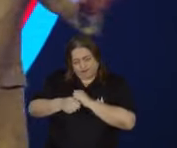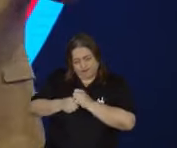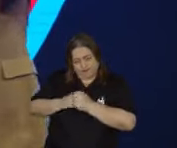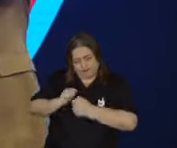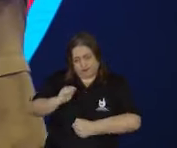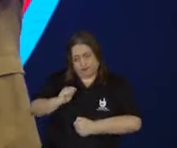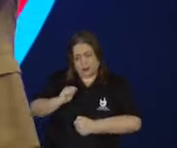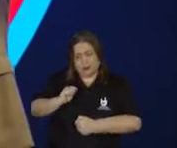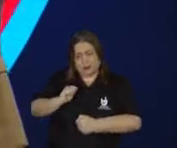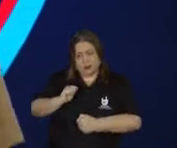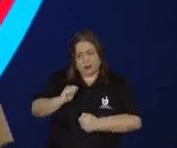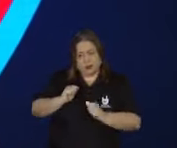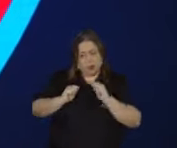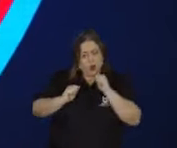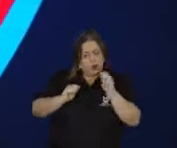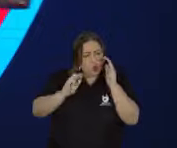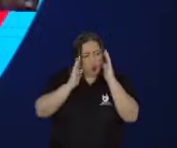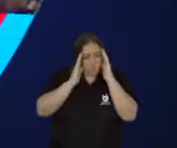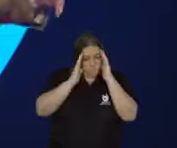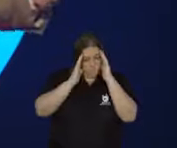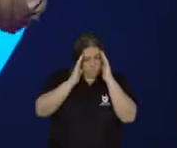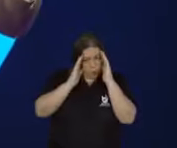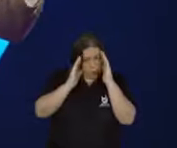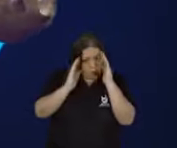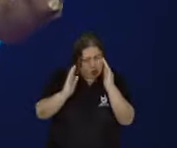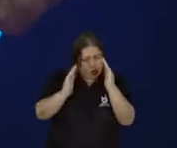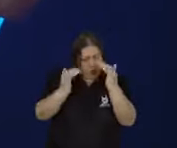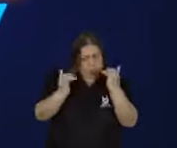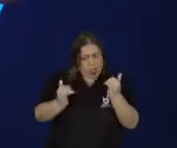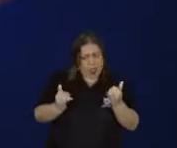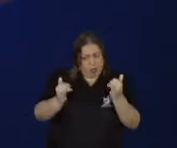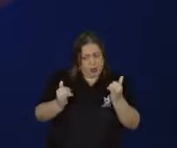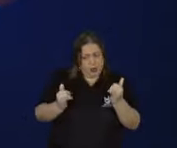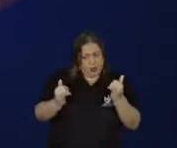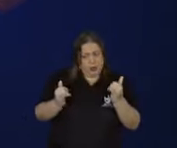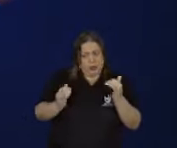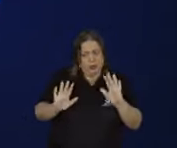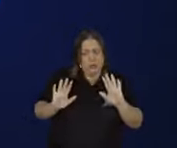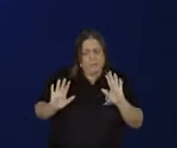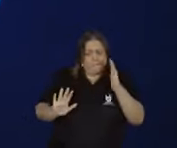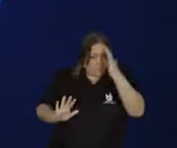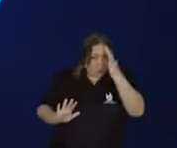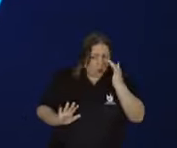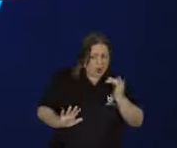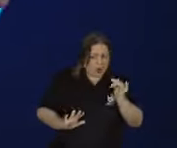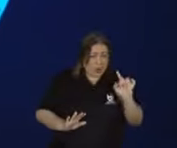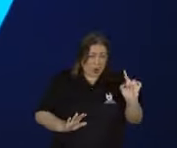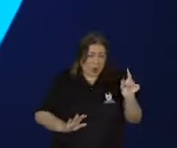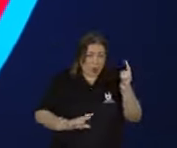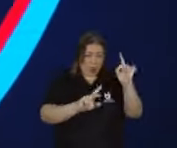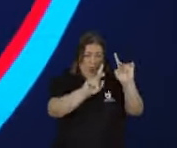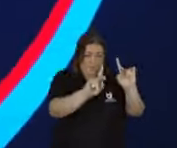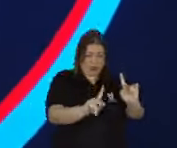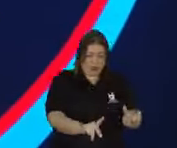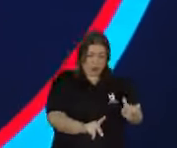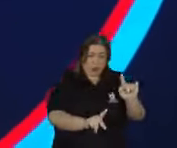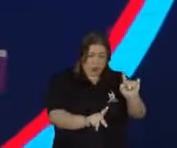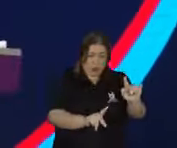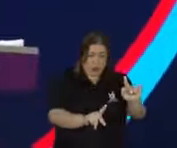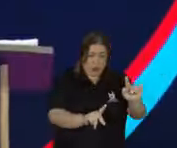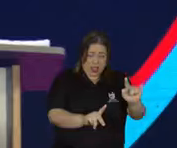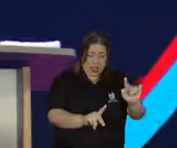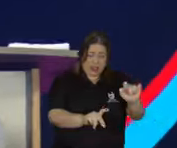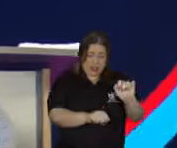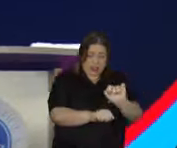Les pido que no enfoquen ahora, porque uno de ellos, que es parte del equipo que está